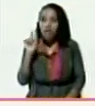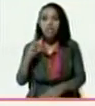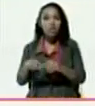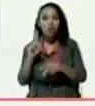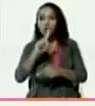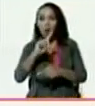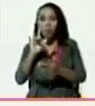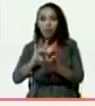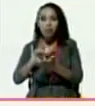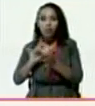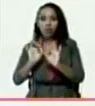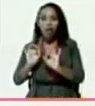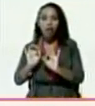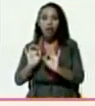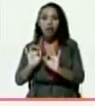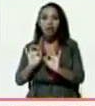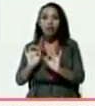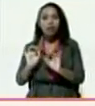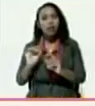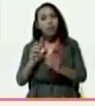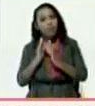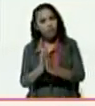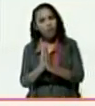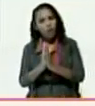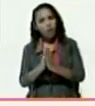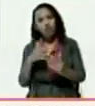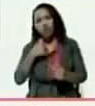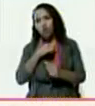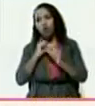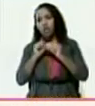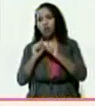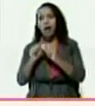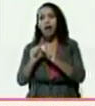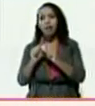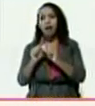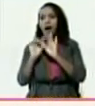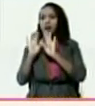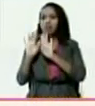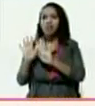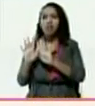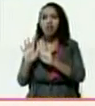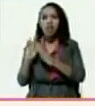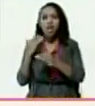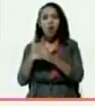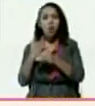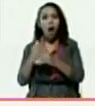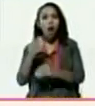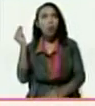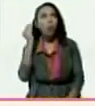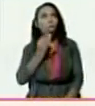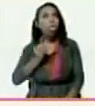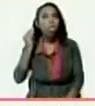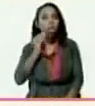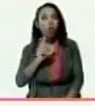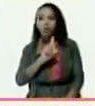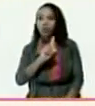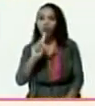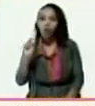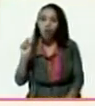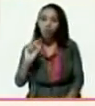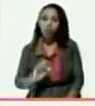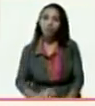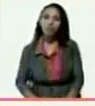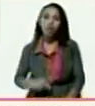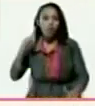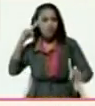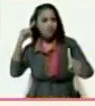Pues tengamos, ya no seamos, nosotros no podemos seguir siendo ingenuos con estas cosas. El objetivo